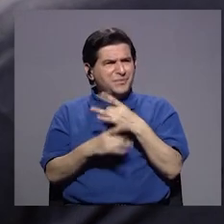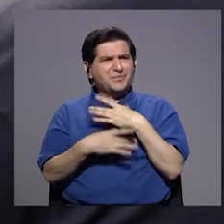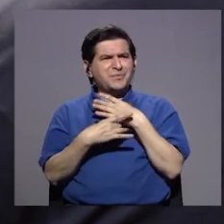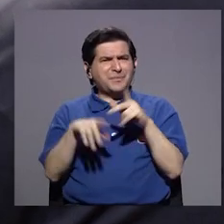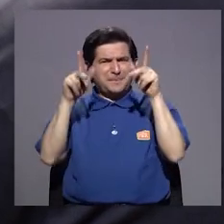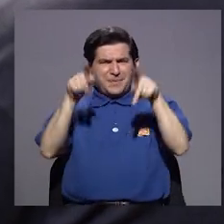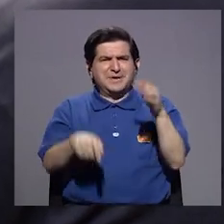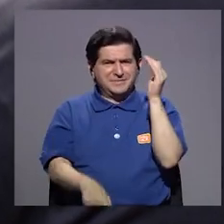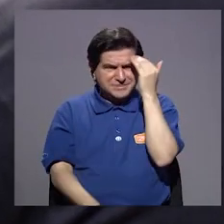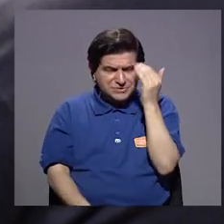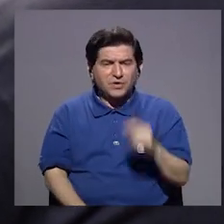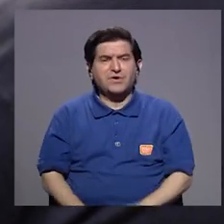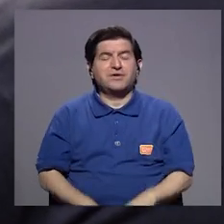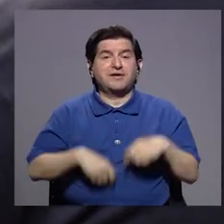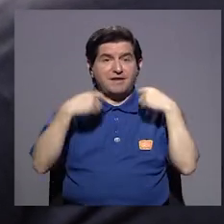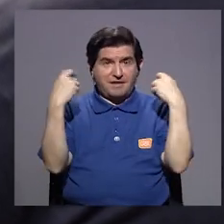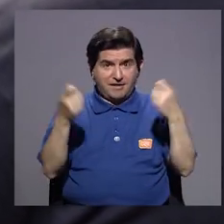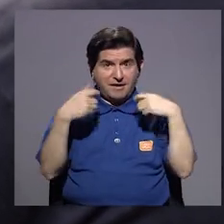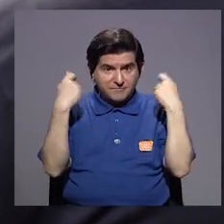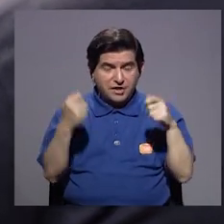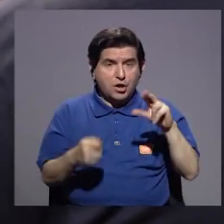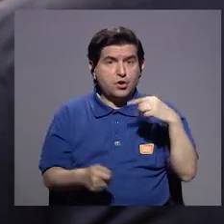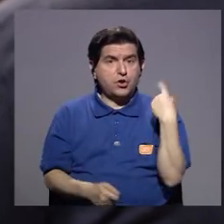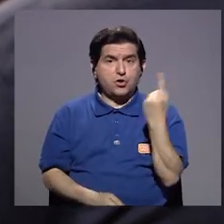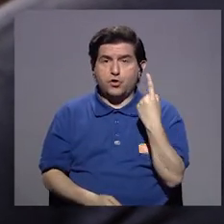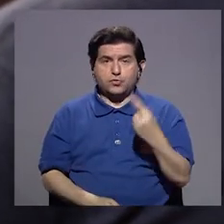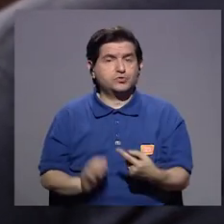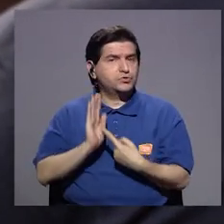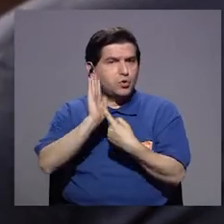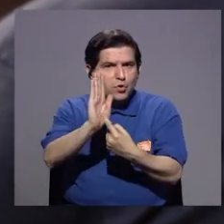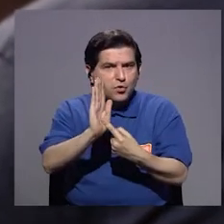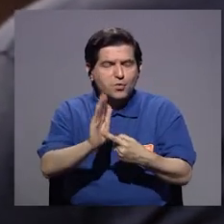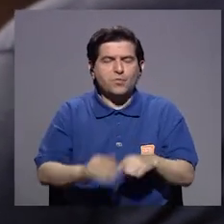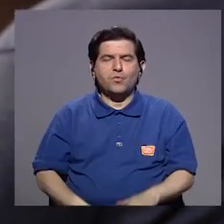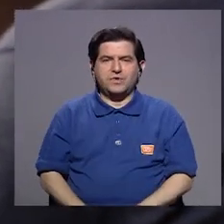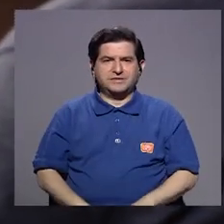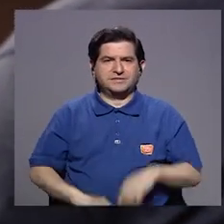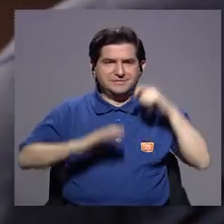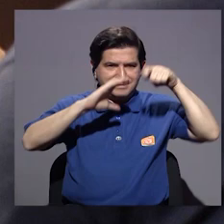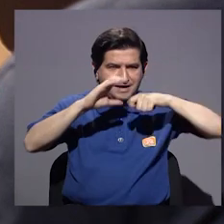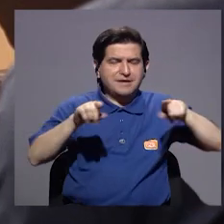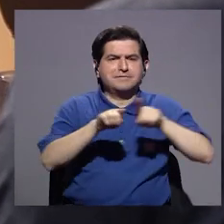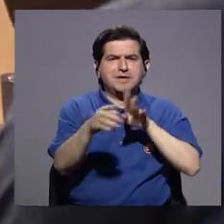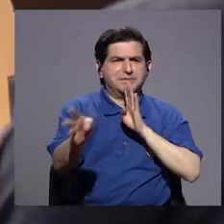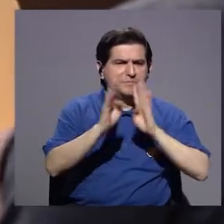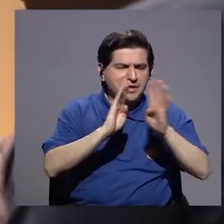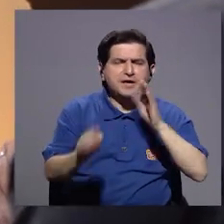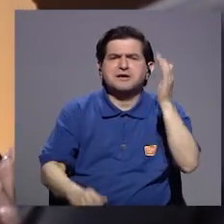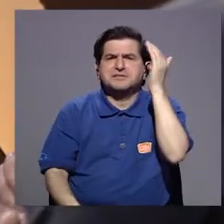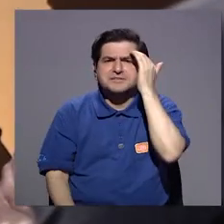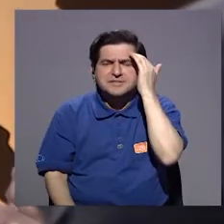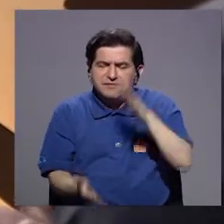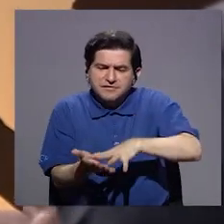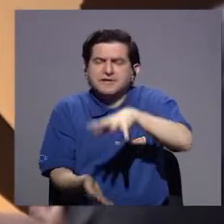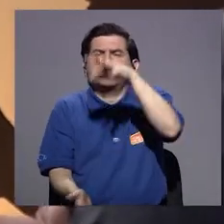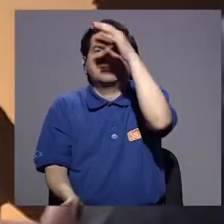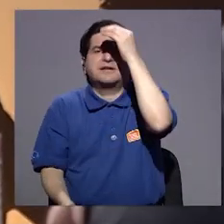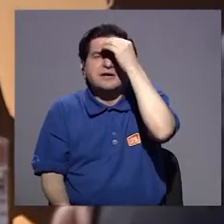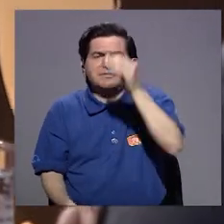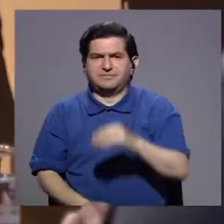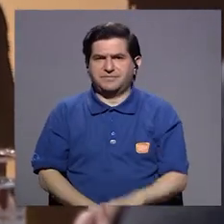que el público sepa que un festival como ese no es solo para ver cine, claro, ¿verdad? Es para hablar de cine, es para conocer, para